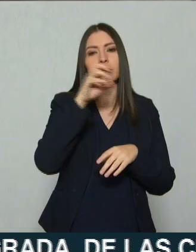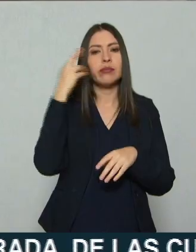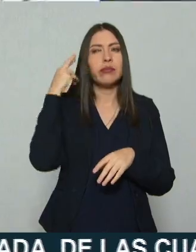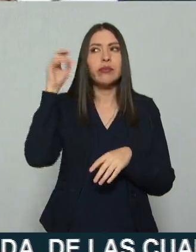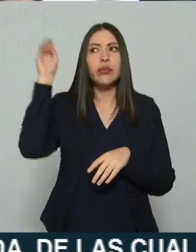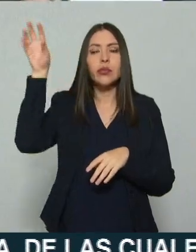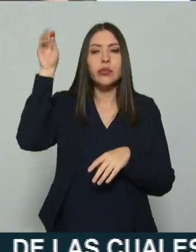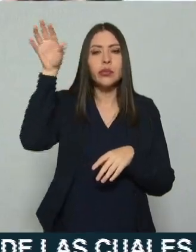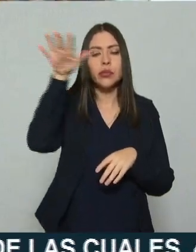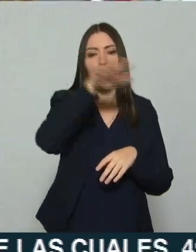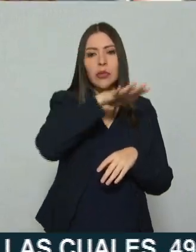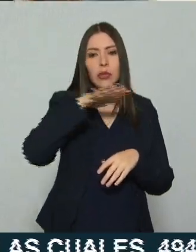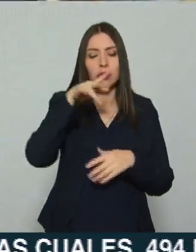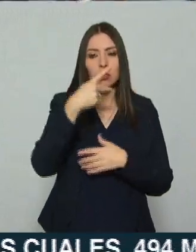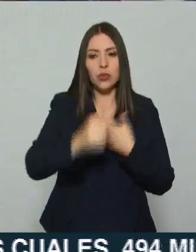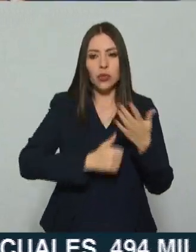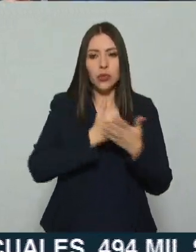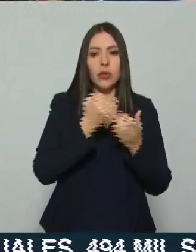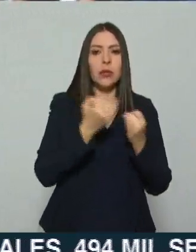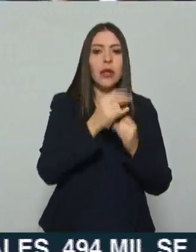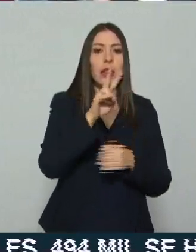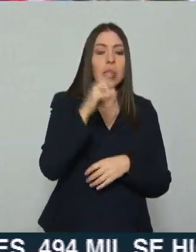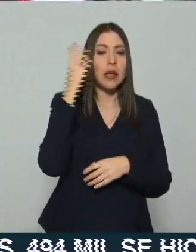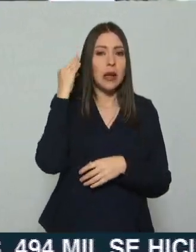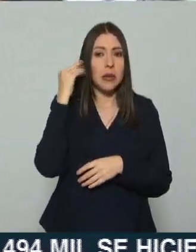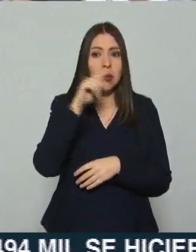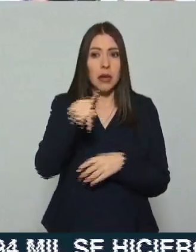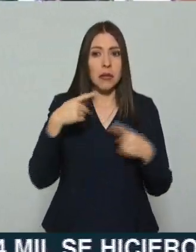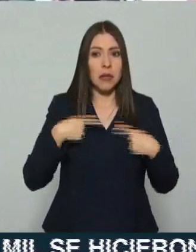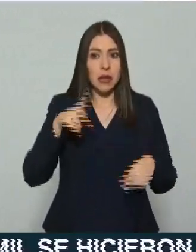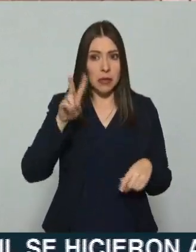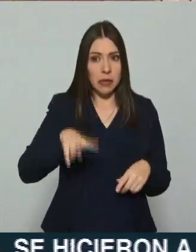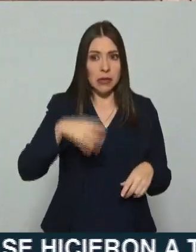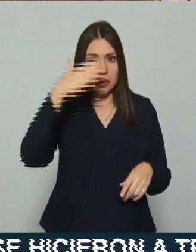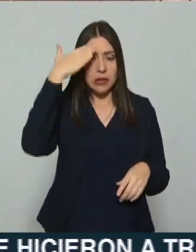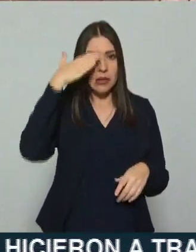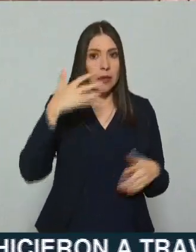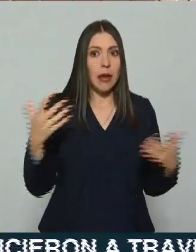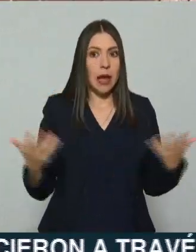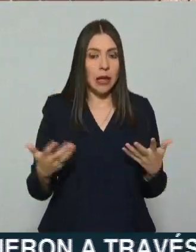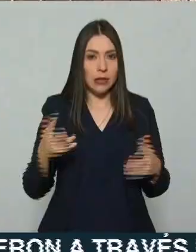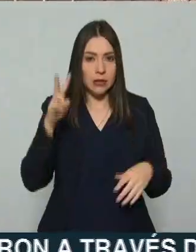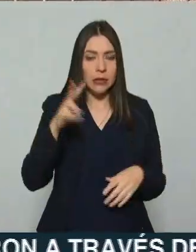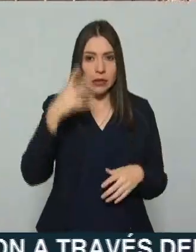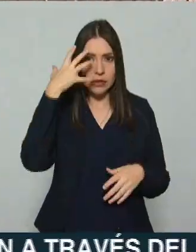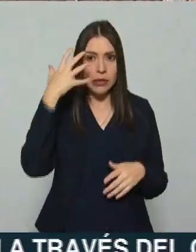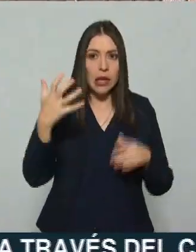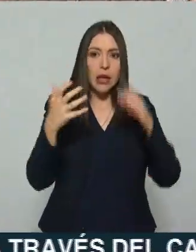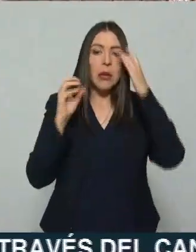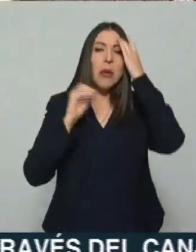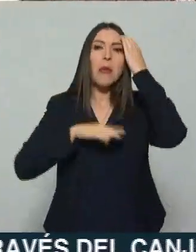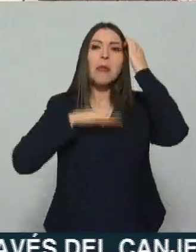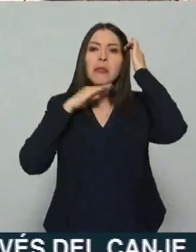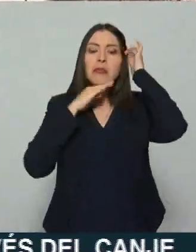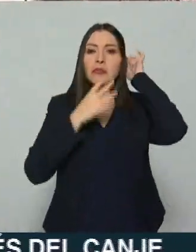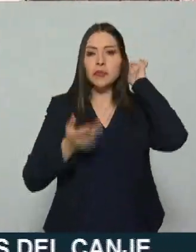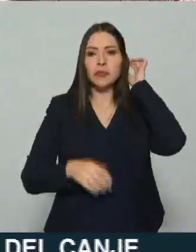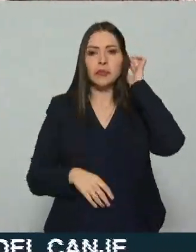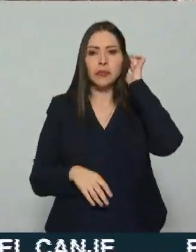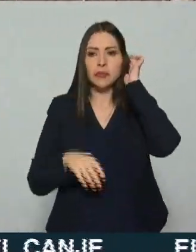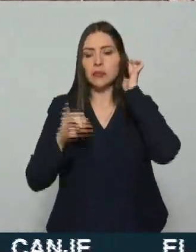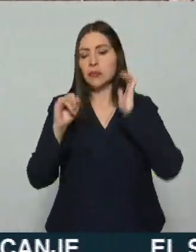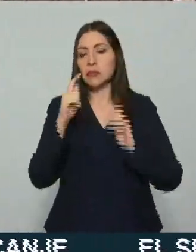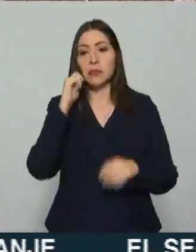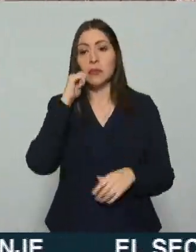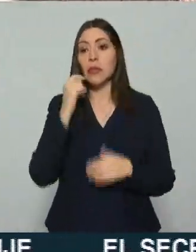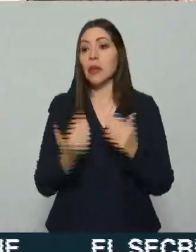Pero, ¿las personas lo toman en serio? ¿Saben qué hacer? Si salimos como al punto de encuentro de la calle, sea la hora que sea en la